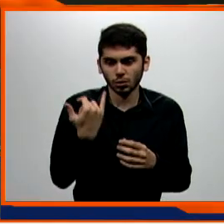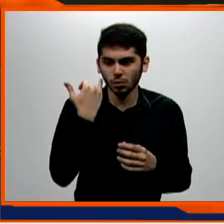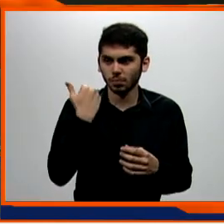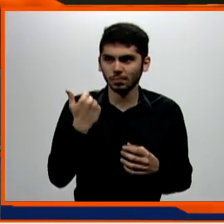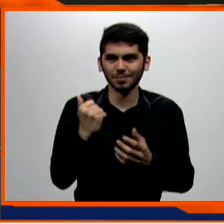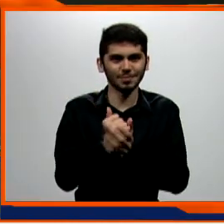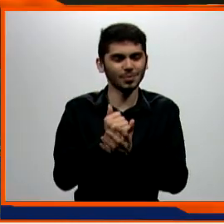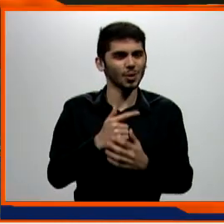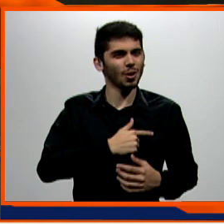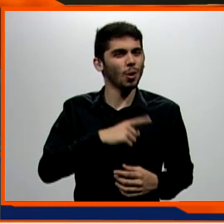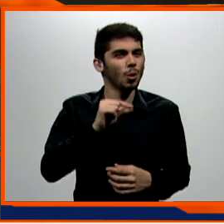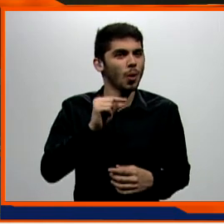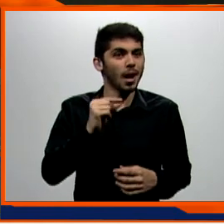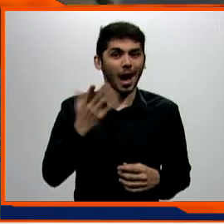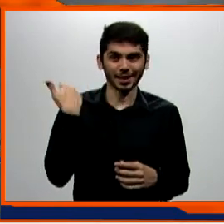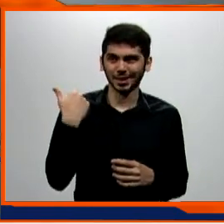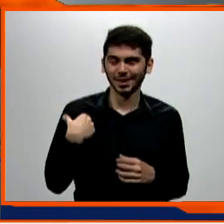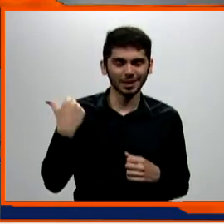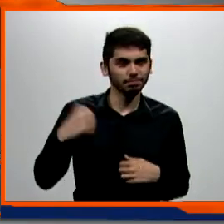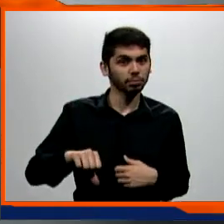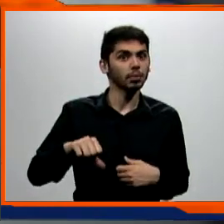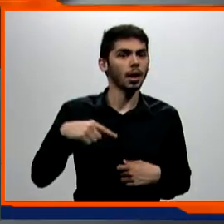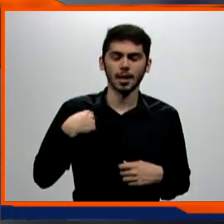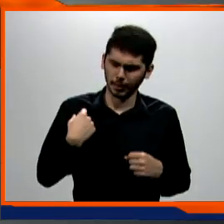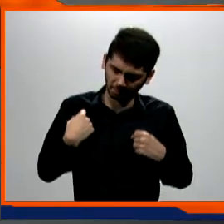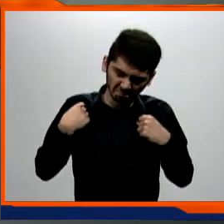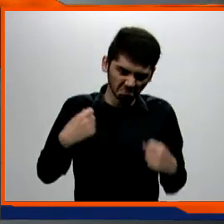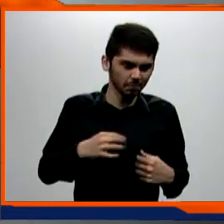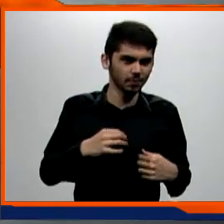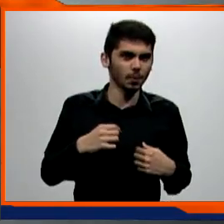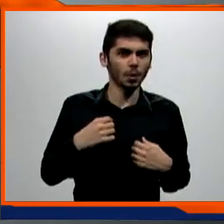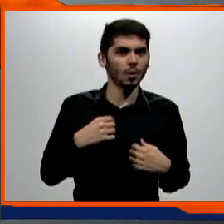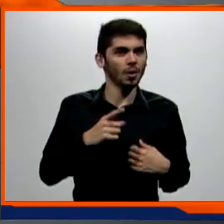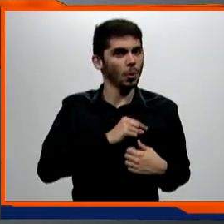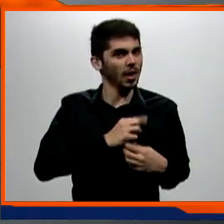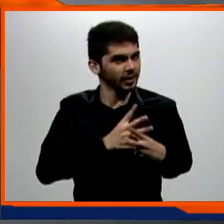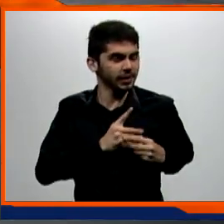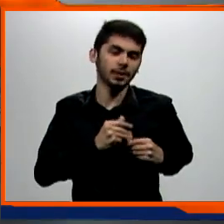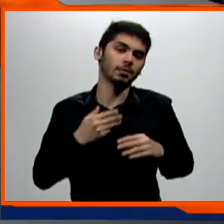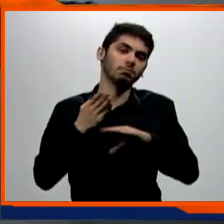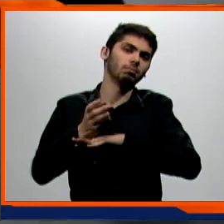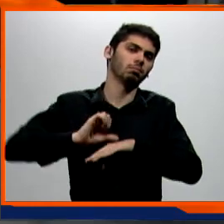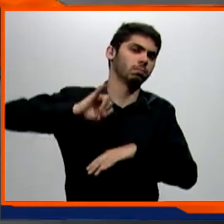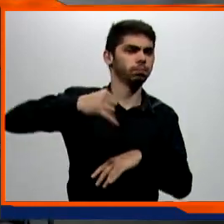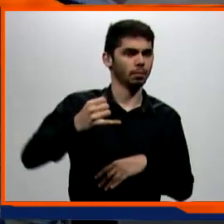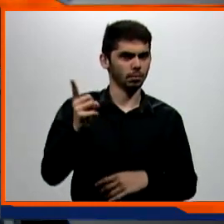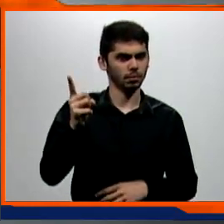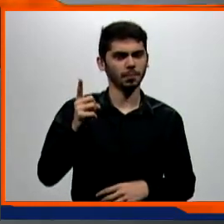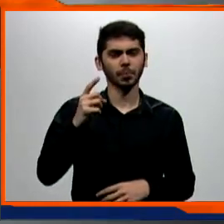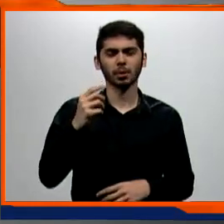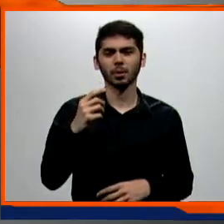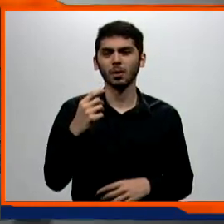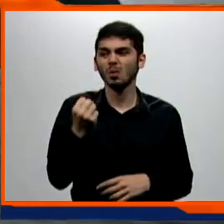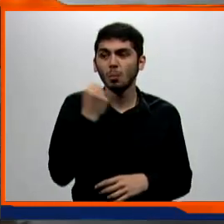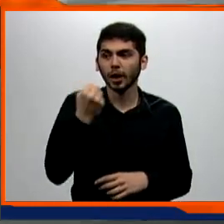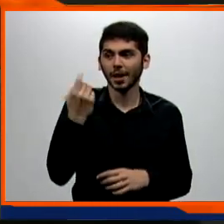clavados todos y que vamos a tratar de hacer todo lo posible para sacárnosla y para llegar lo más alto posible, para tratar de recuperar